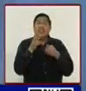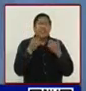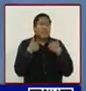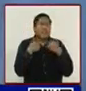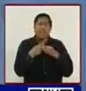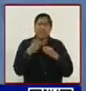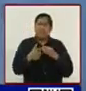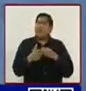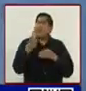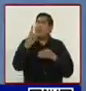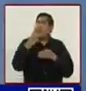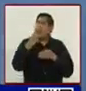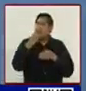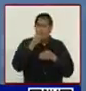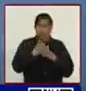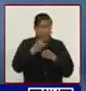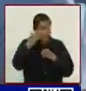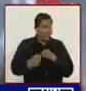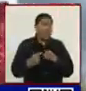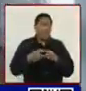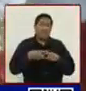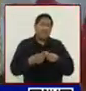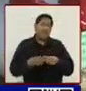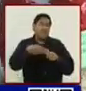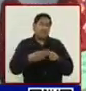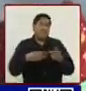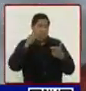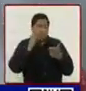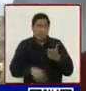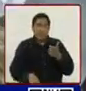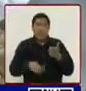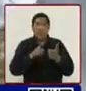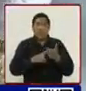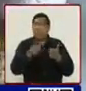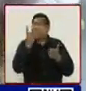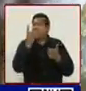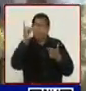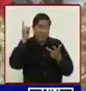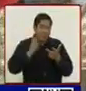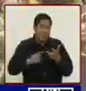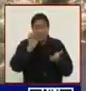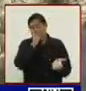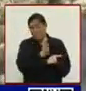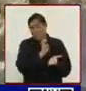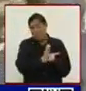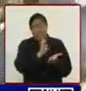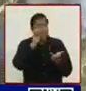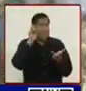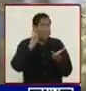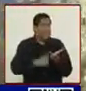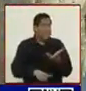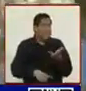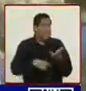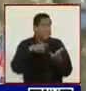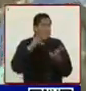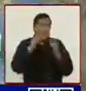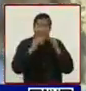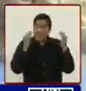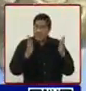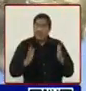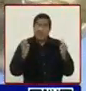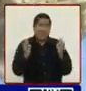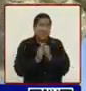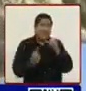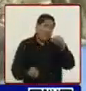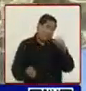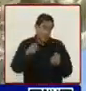profesión. Sí, aquí tenemos un ingeniero mecánico, también tenemos lo que son los dentistas, las enfermeras, tenemos con casa, con